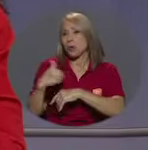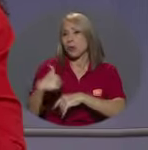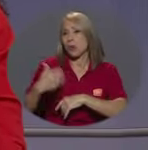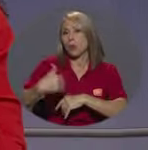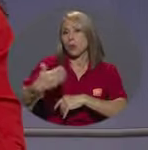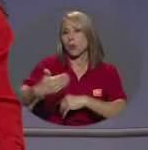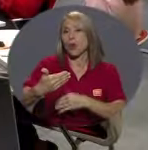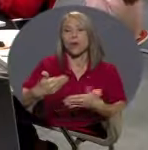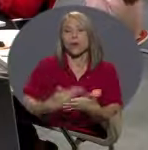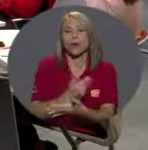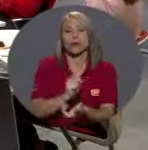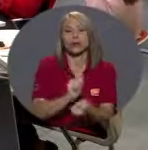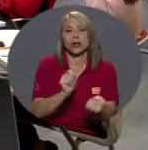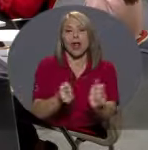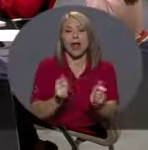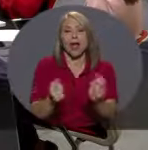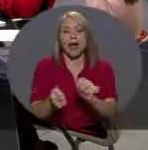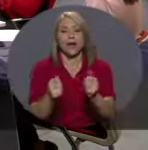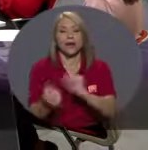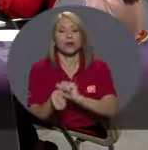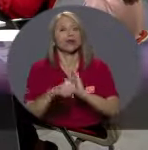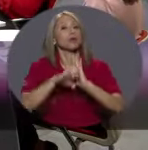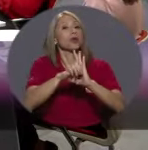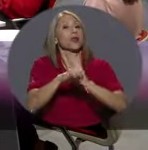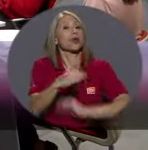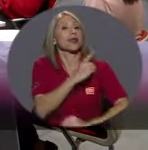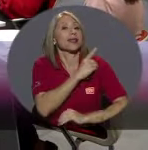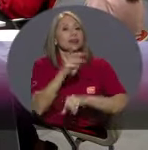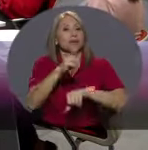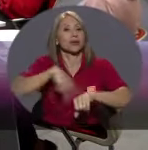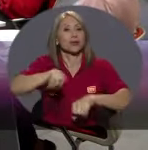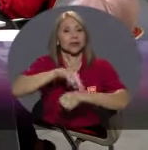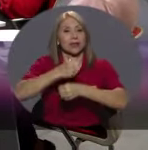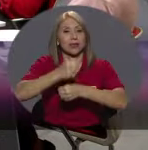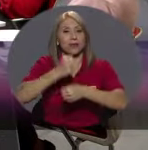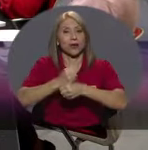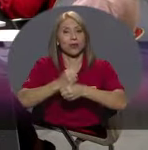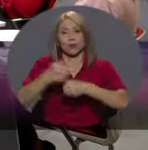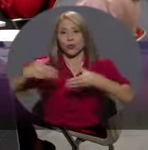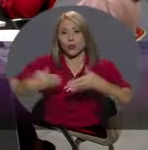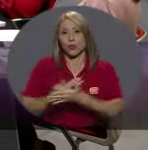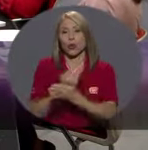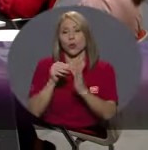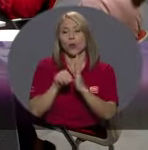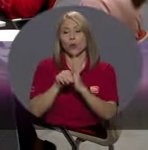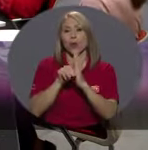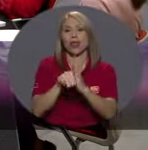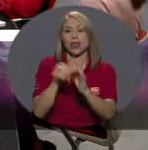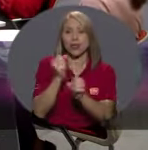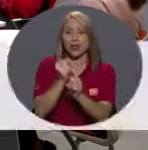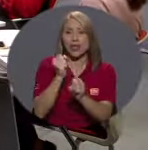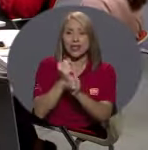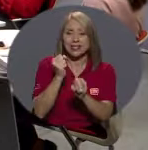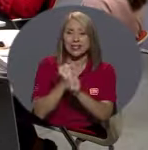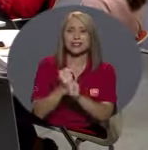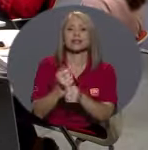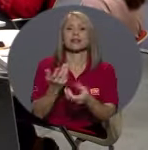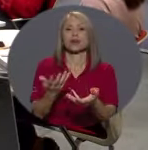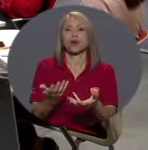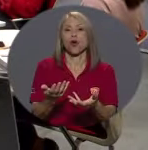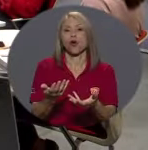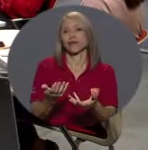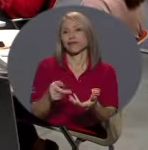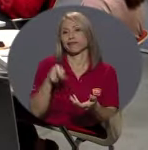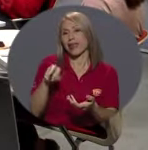avecinan nuevos cambios a lo interno, por ejemplo, de la Dirección Nacional de Empleo, ¿verdad? Un nuevo modelo de gestión que quedó ahí